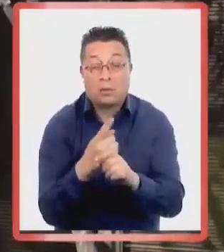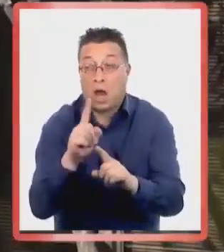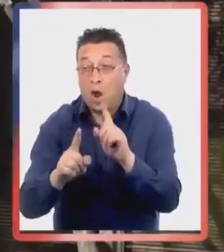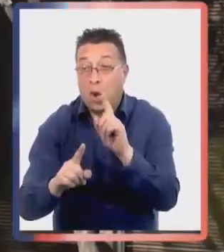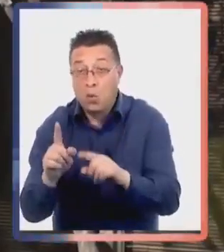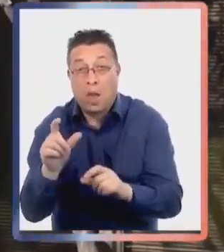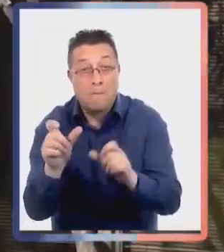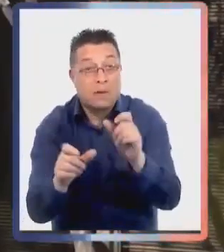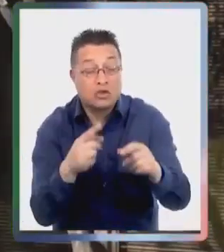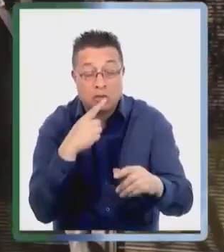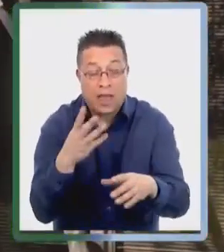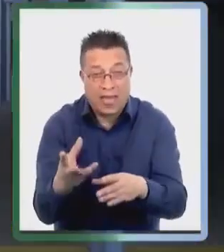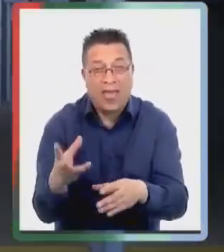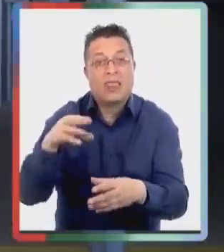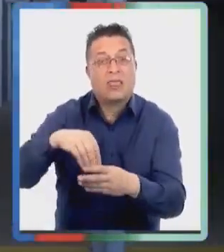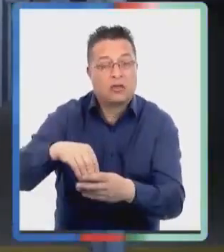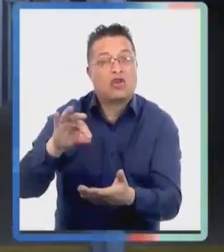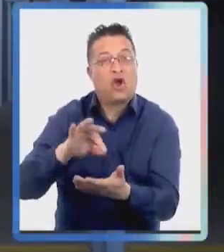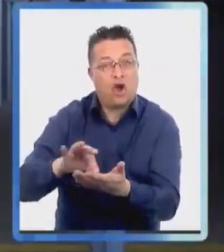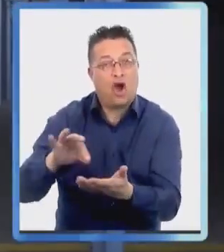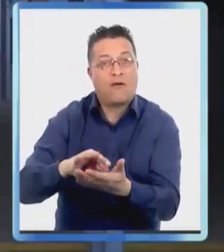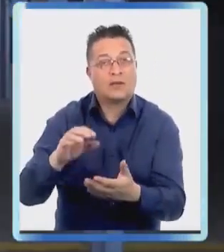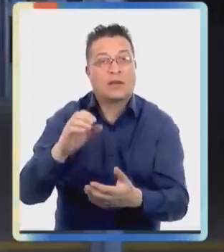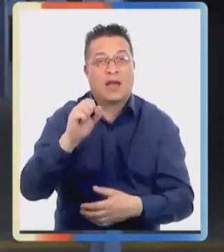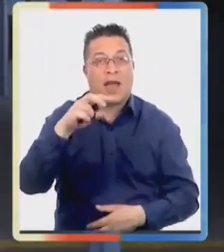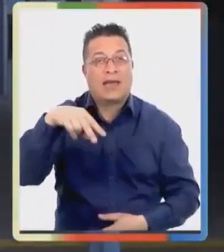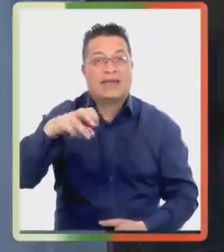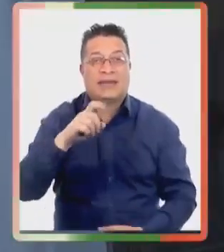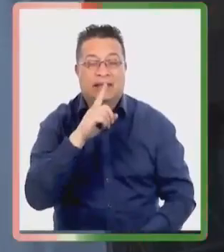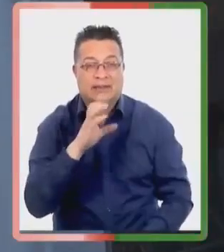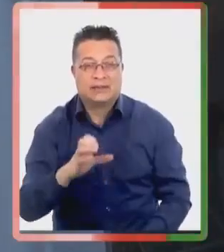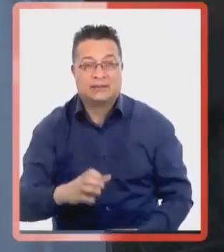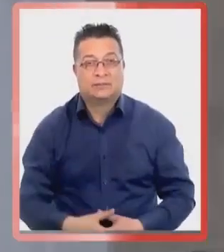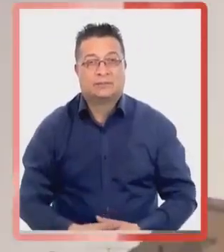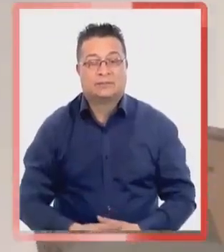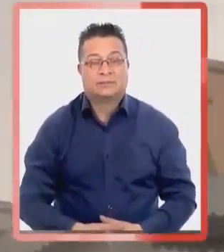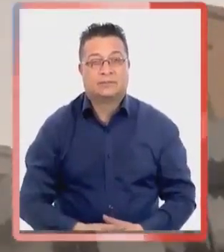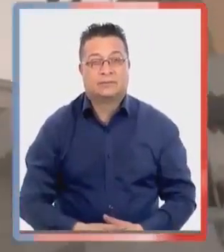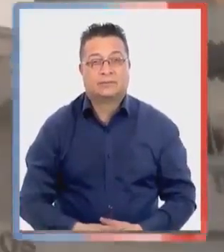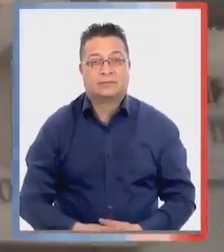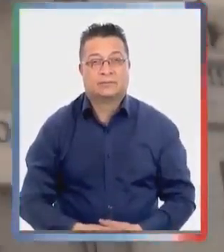tiempo para conversar con algunas personas dentro de las oficinas de la ANEPE.